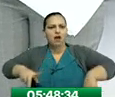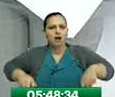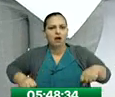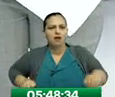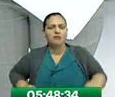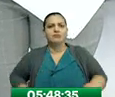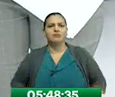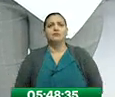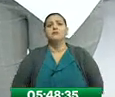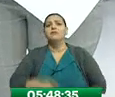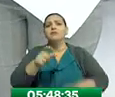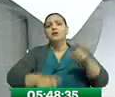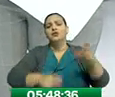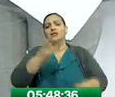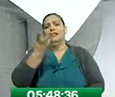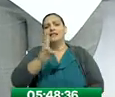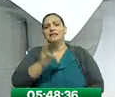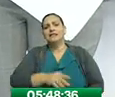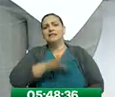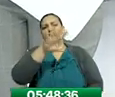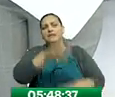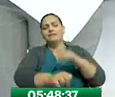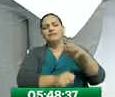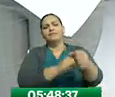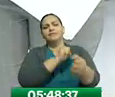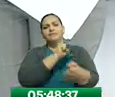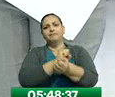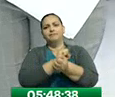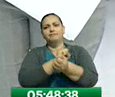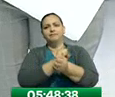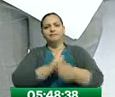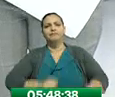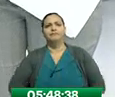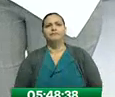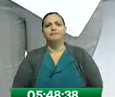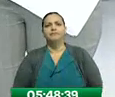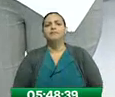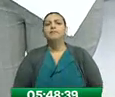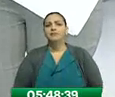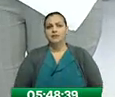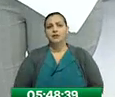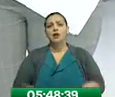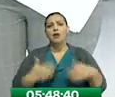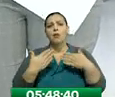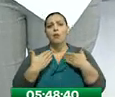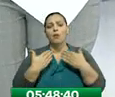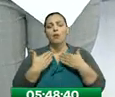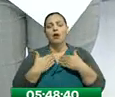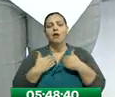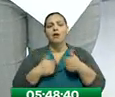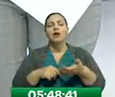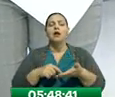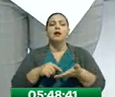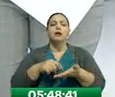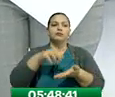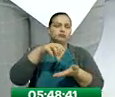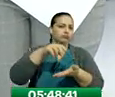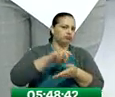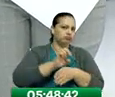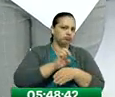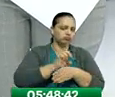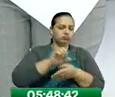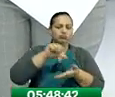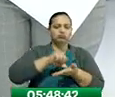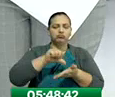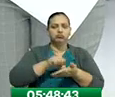Conjunta continúa realizando en hospitales públicos de al menos 4 ciudades del país. Y para conocer más de este tema,